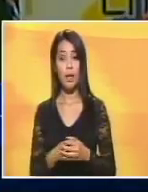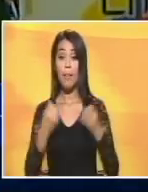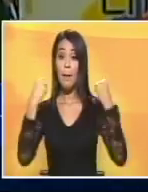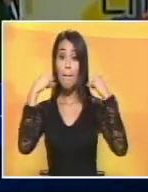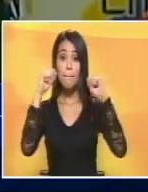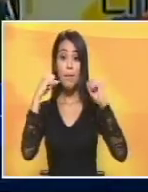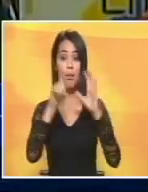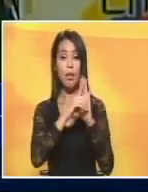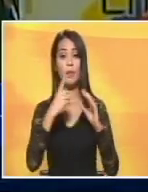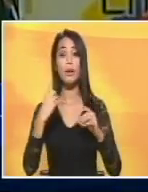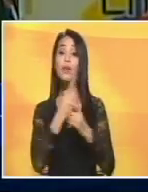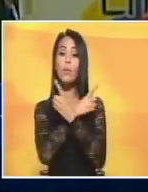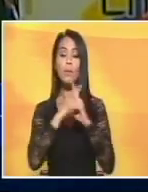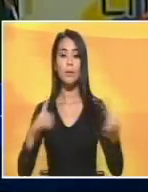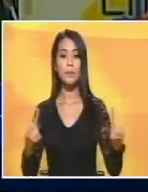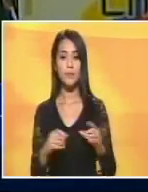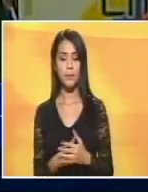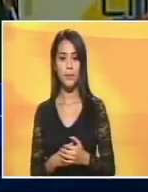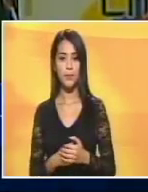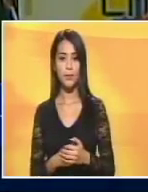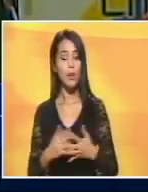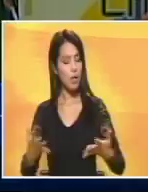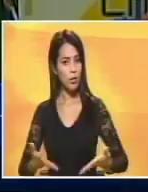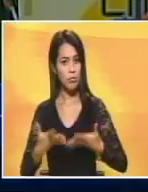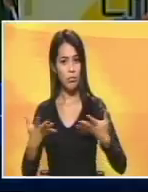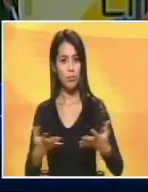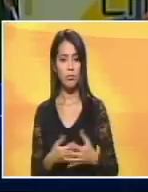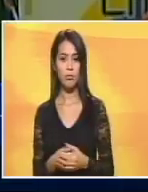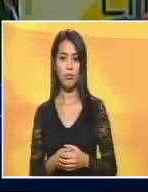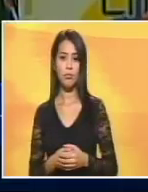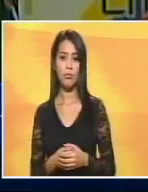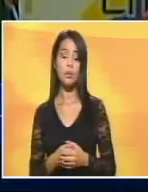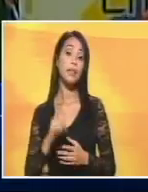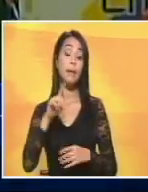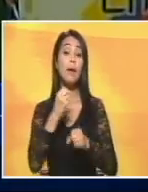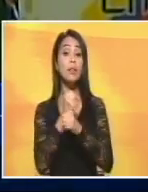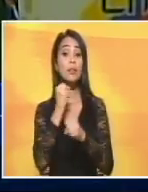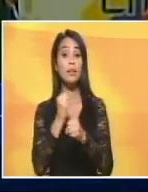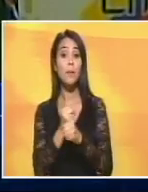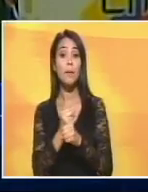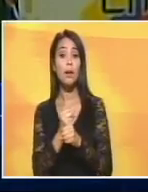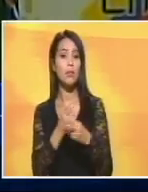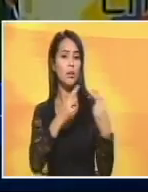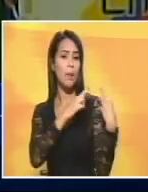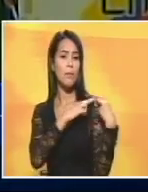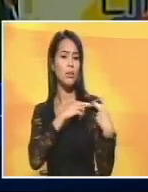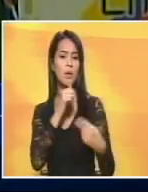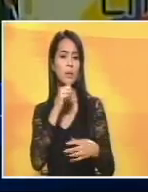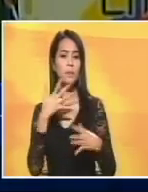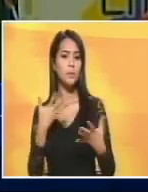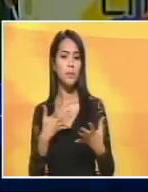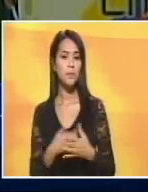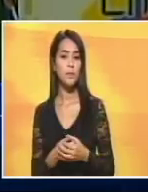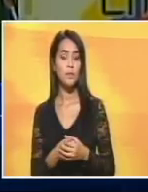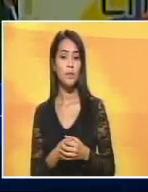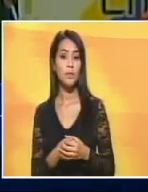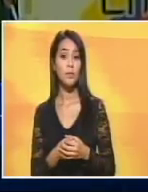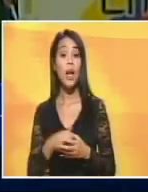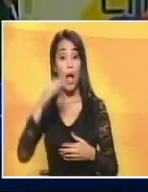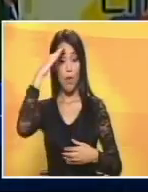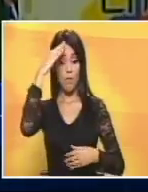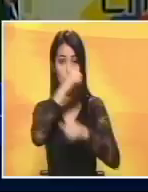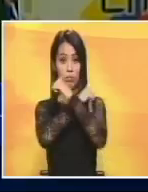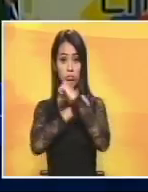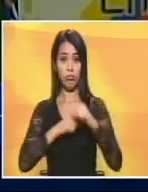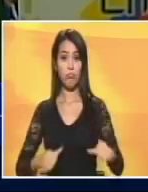ejercicio democrático, garantizarlo. Y parte de ese trabajo le corresponde precisamente a la Fuerza Armada